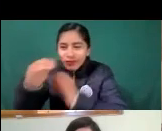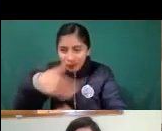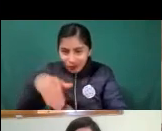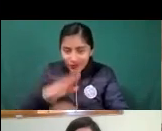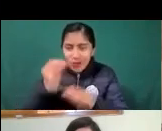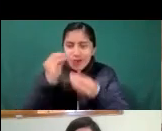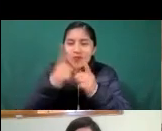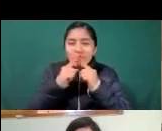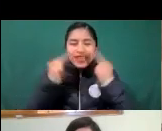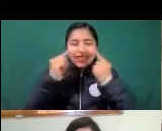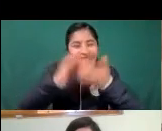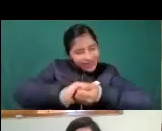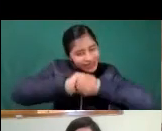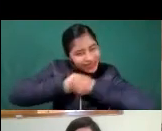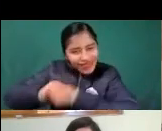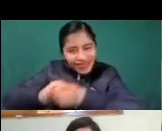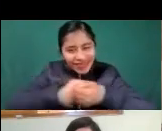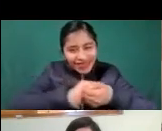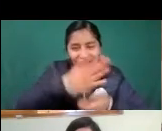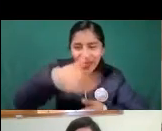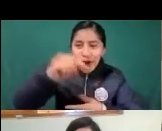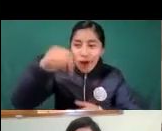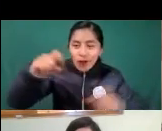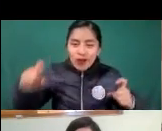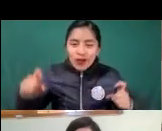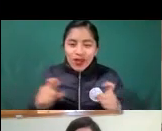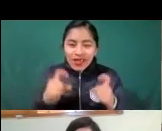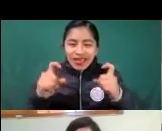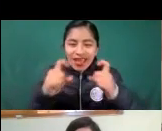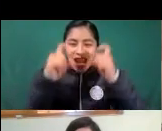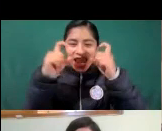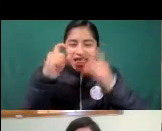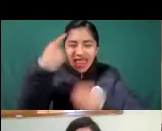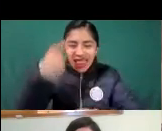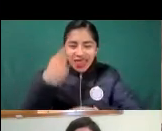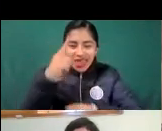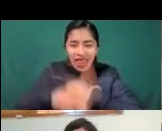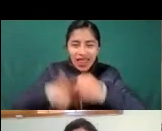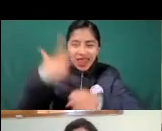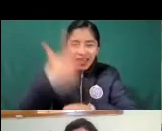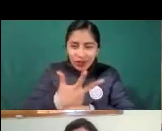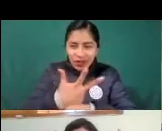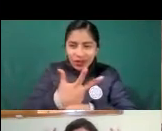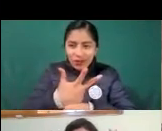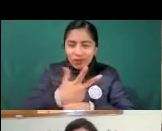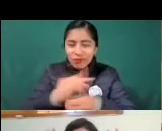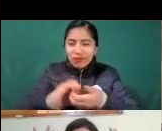en su día, porque estamos conmemorando el día de la ley de lengua de señas. Muchas felicidades a todos, chicos, y